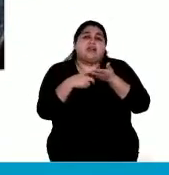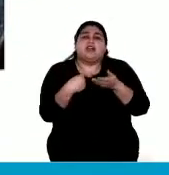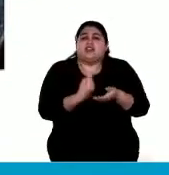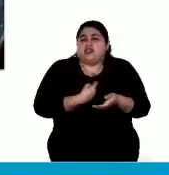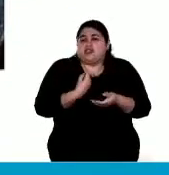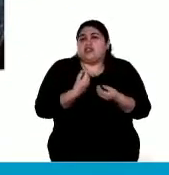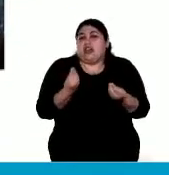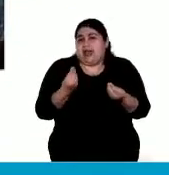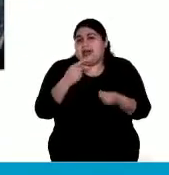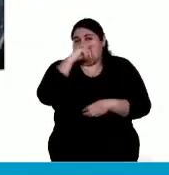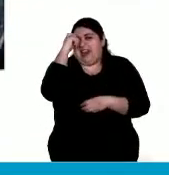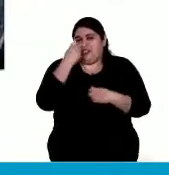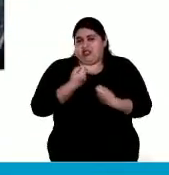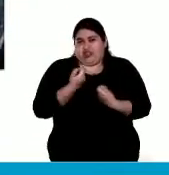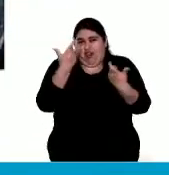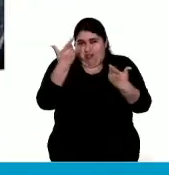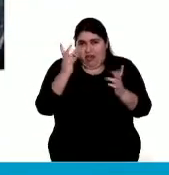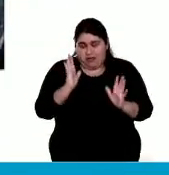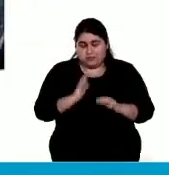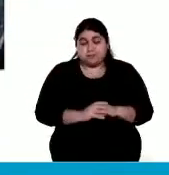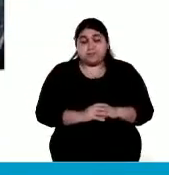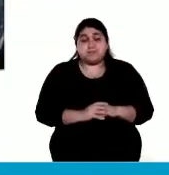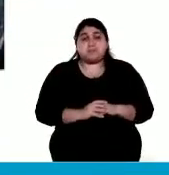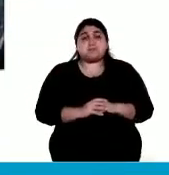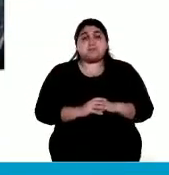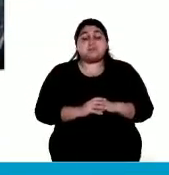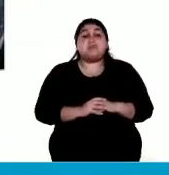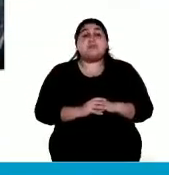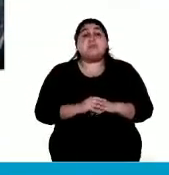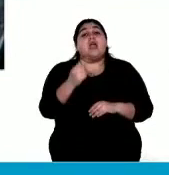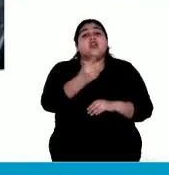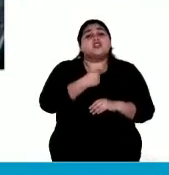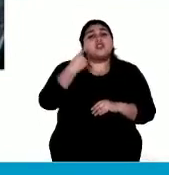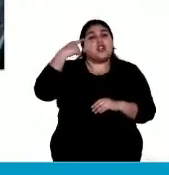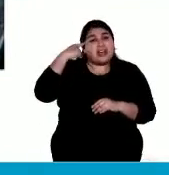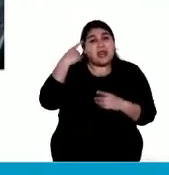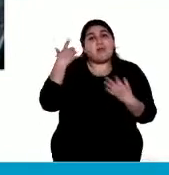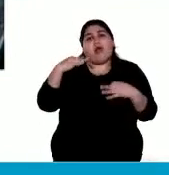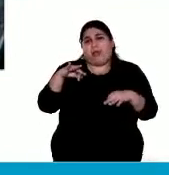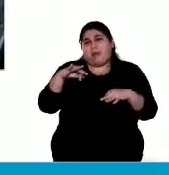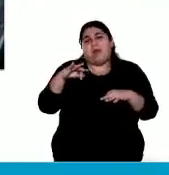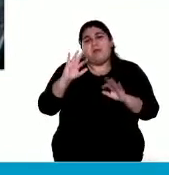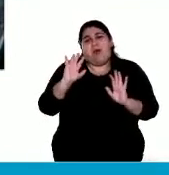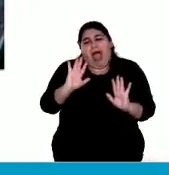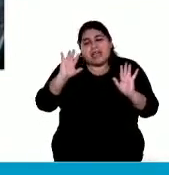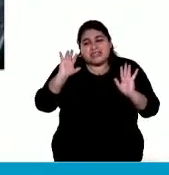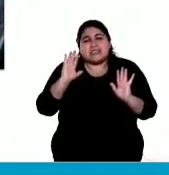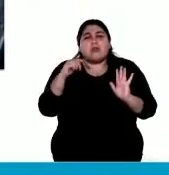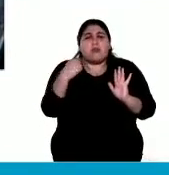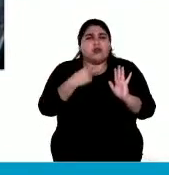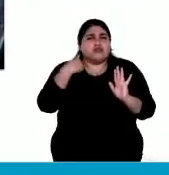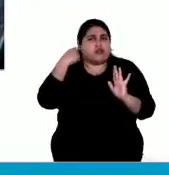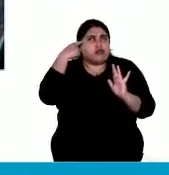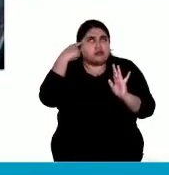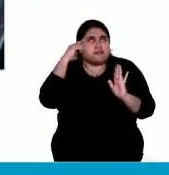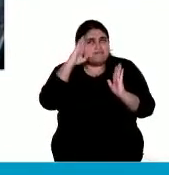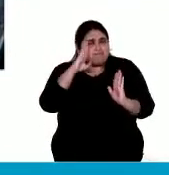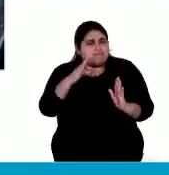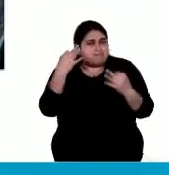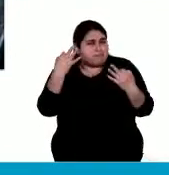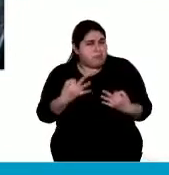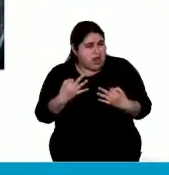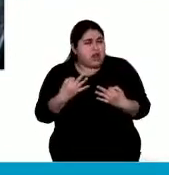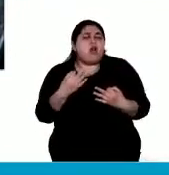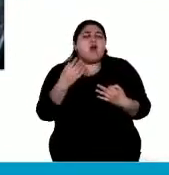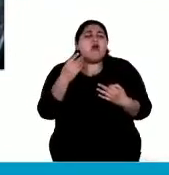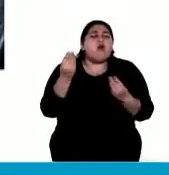la Nación. Y nosotros creemos que esto debería ser así porque estamos convencidos que de ninguna manera se